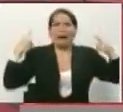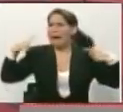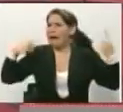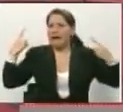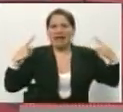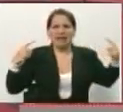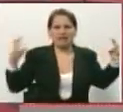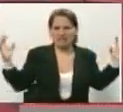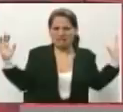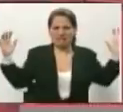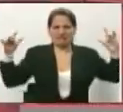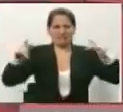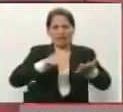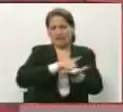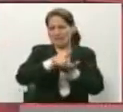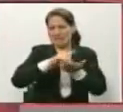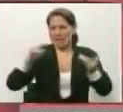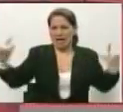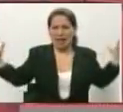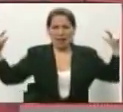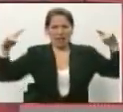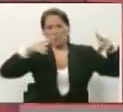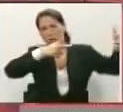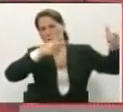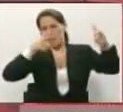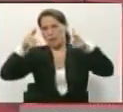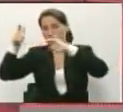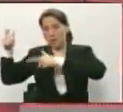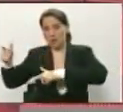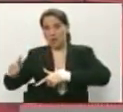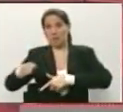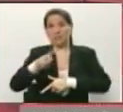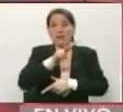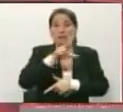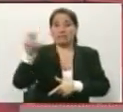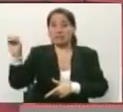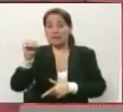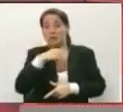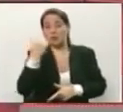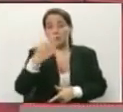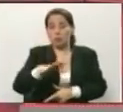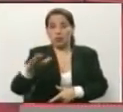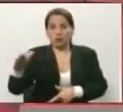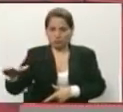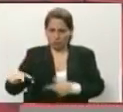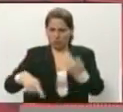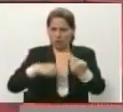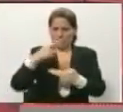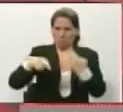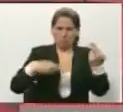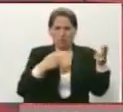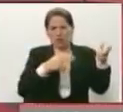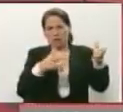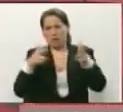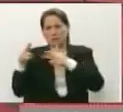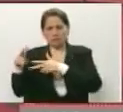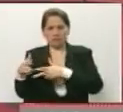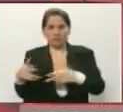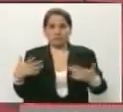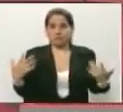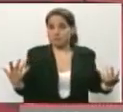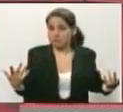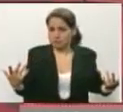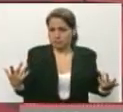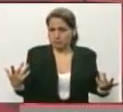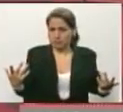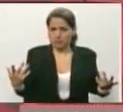metiéramos tanques y metiéramos aviones y bombardeáramos y 50, 200, 300 muertos. La revolución mató no sé cuántos. No les dimos el